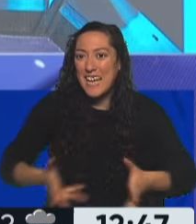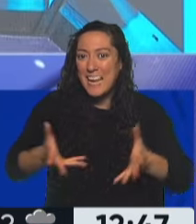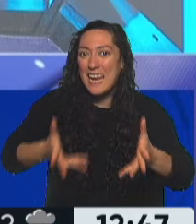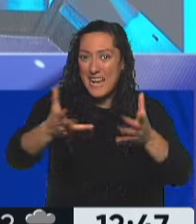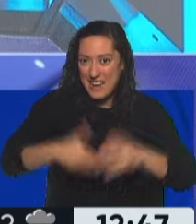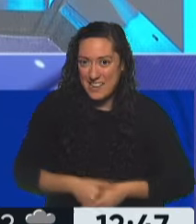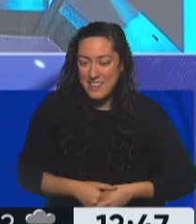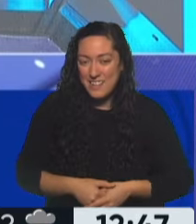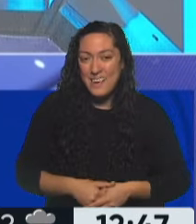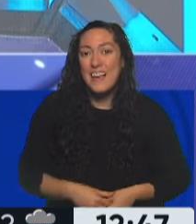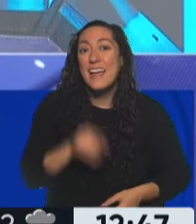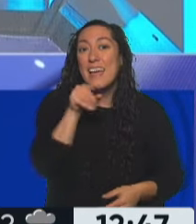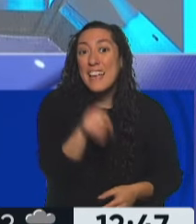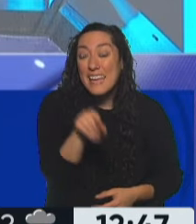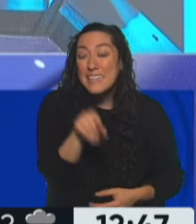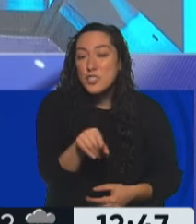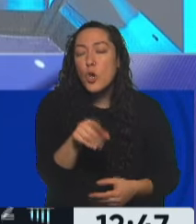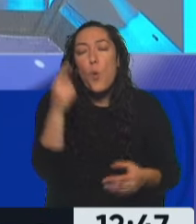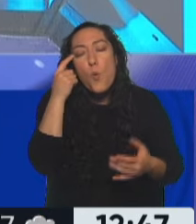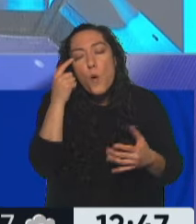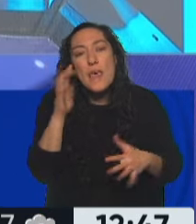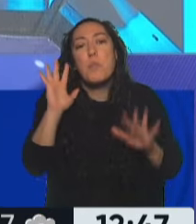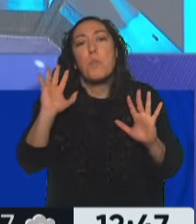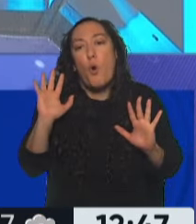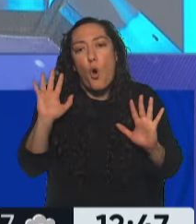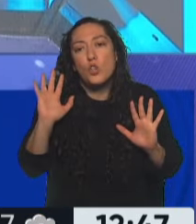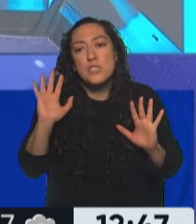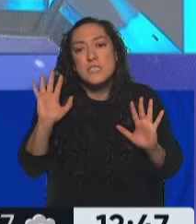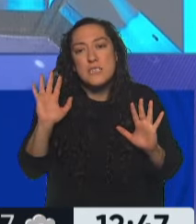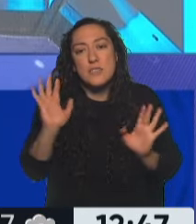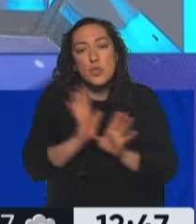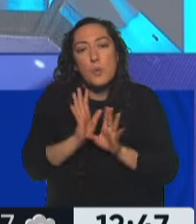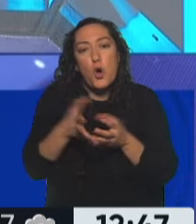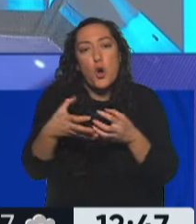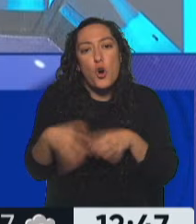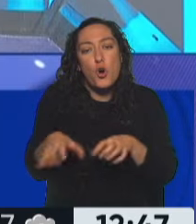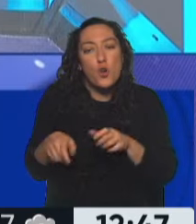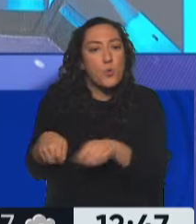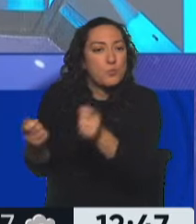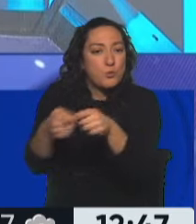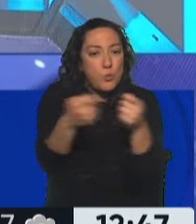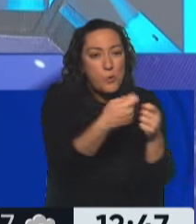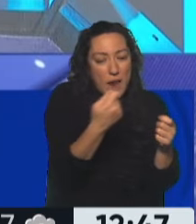Pero eso es, como digo, una hipótesis de ruptura que también se maneja dentro de otros